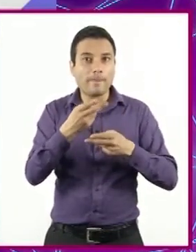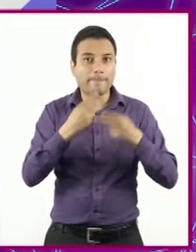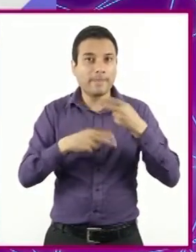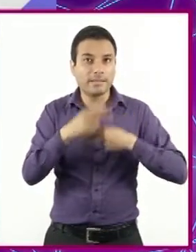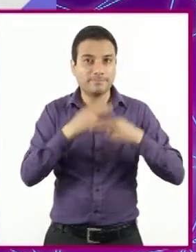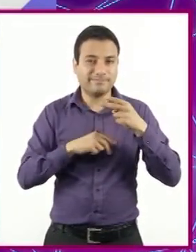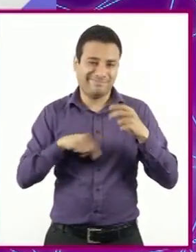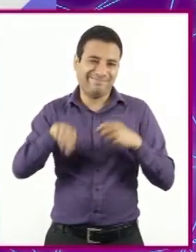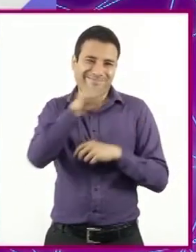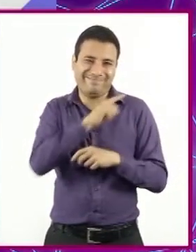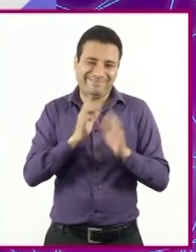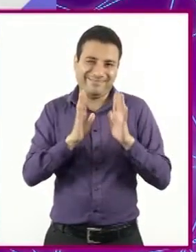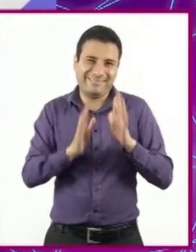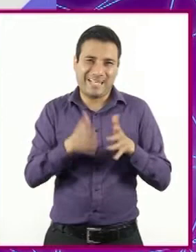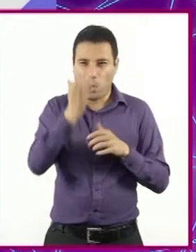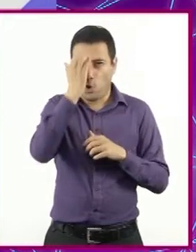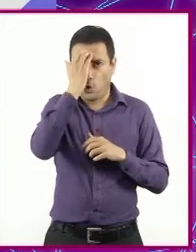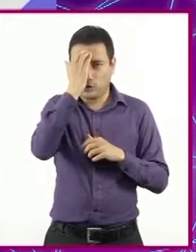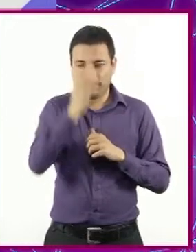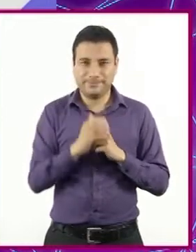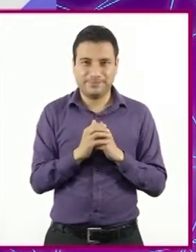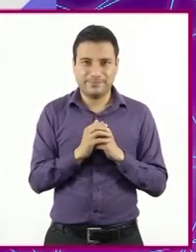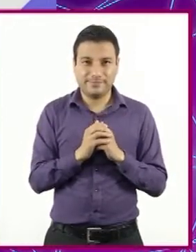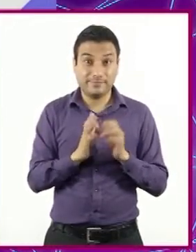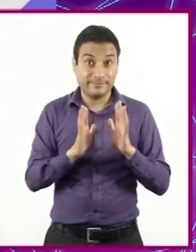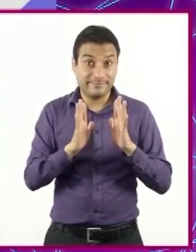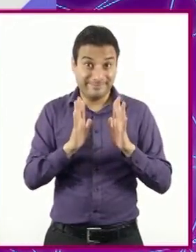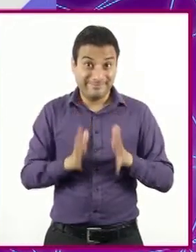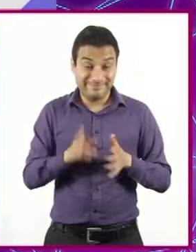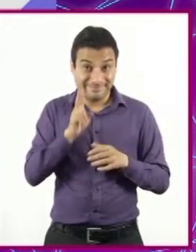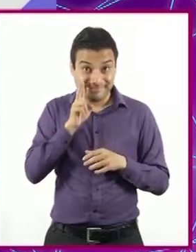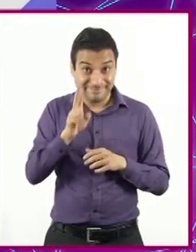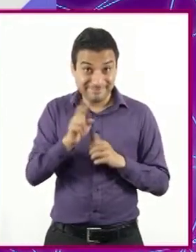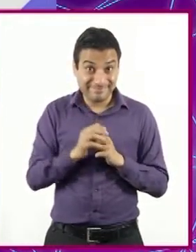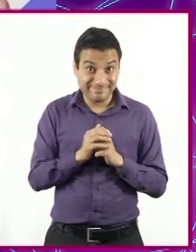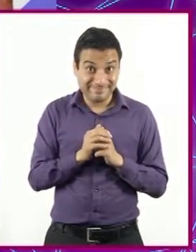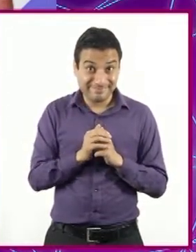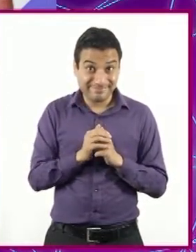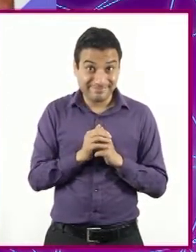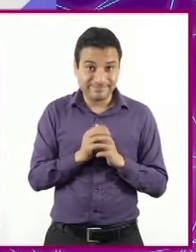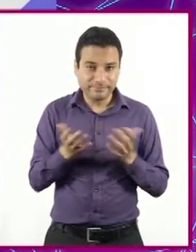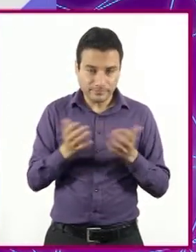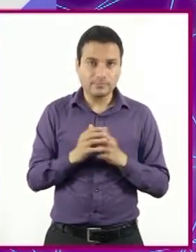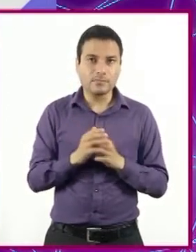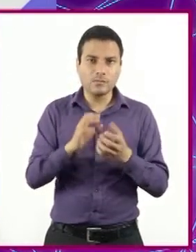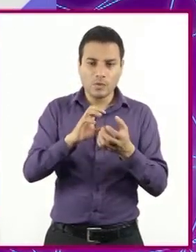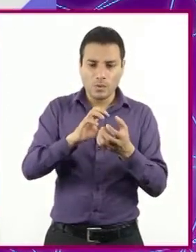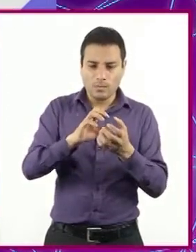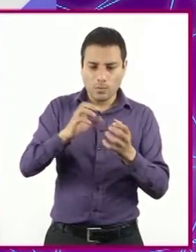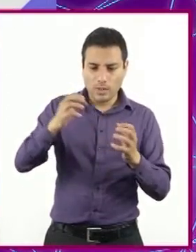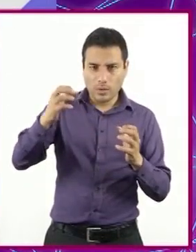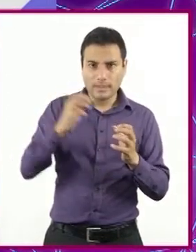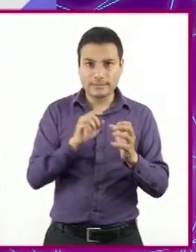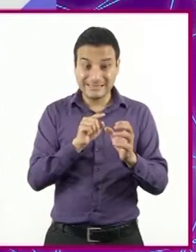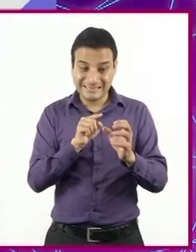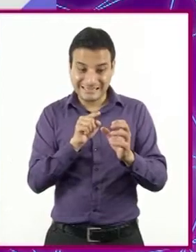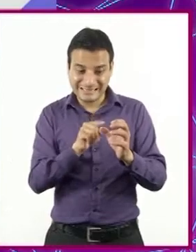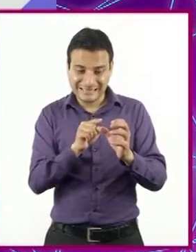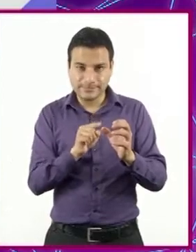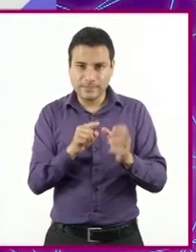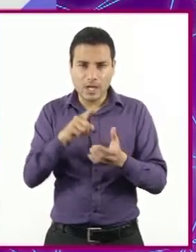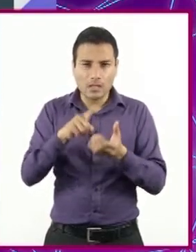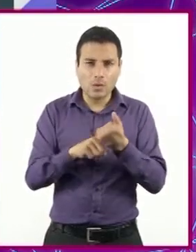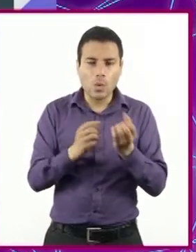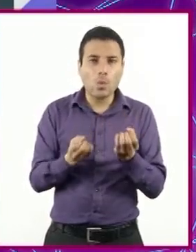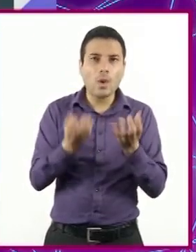saben. Como identificaron, debe existir una relación entre el número de moléculas presentes en los reactivos y el de